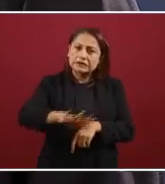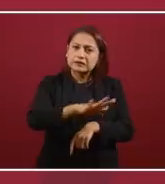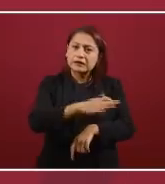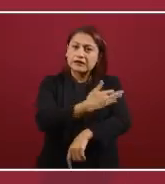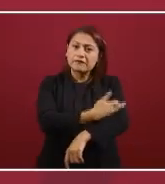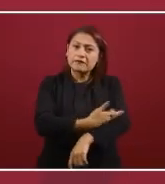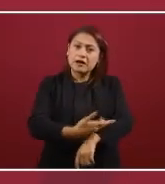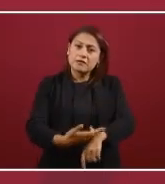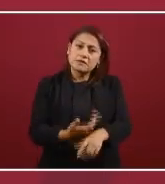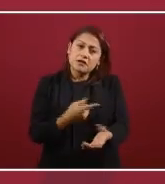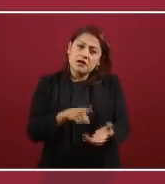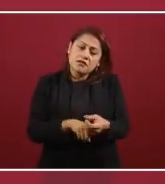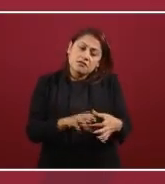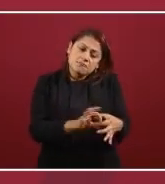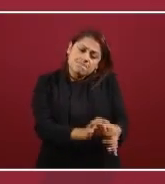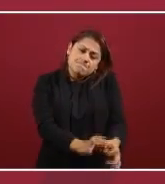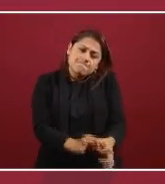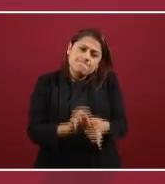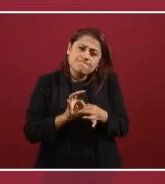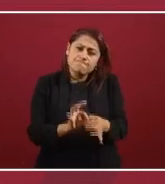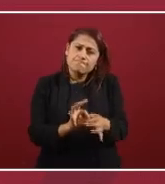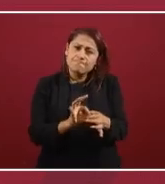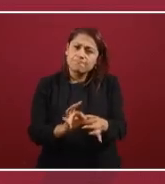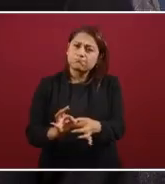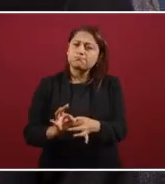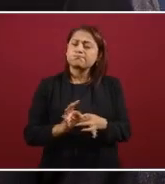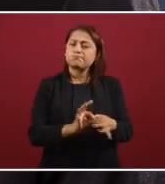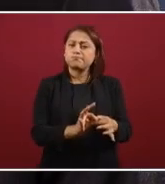la familia unida, que